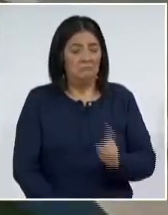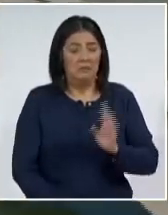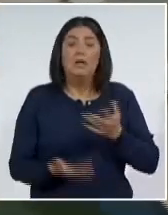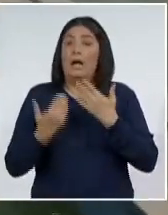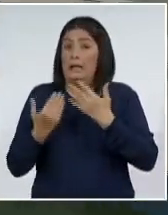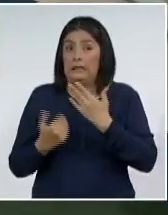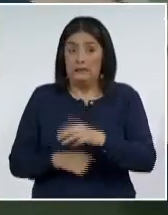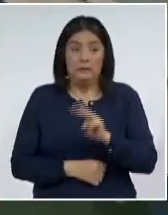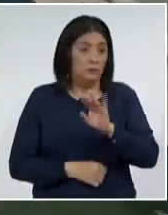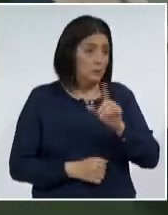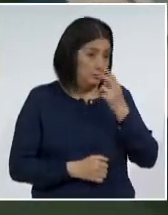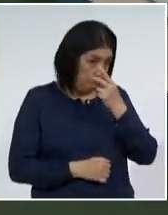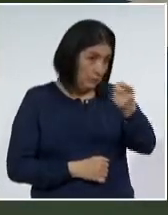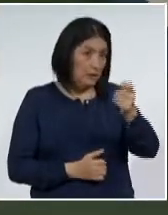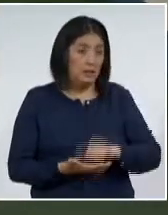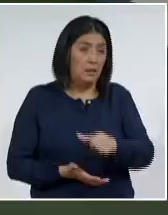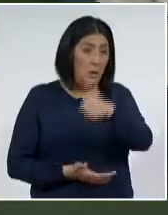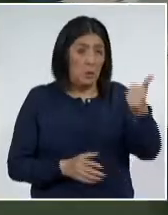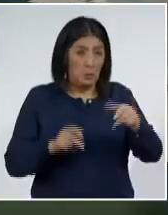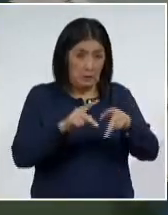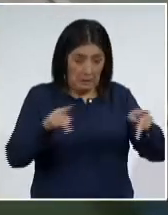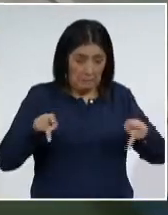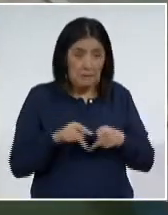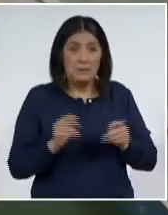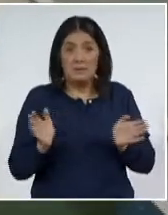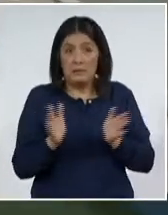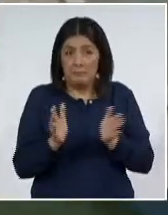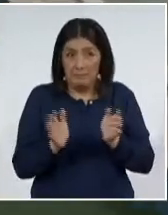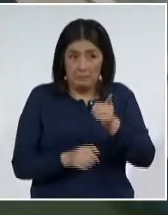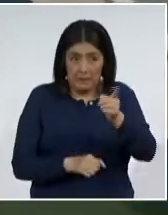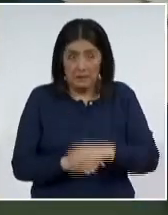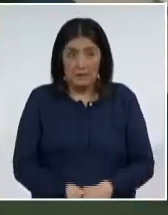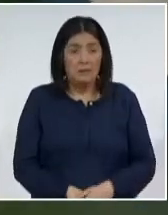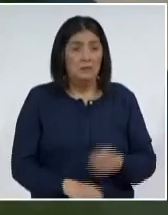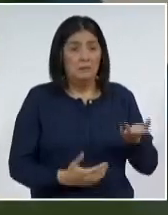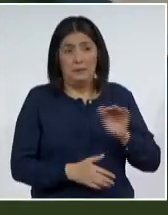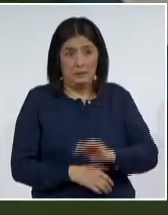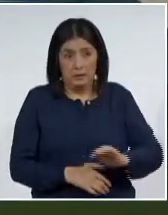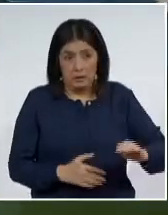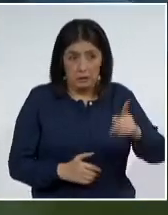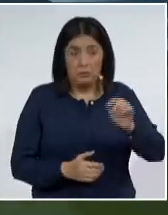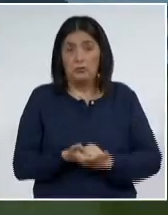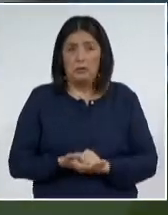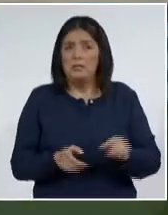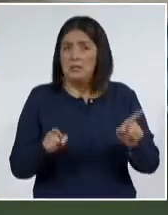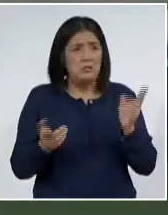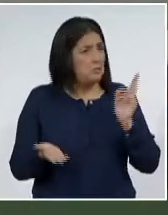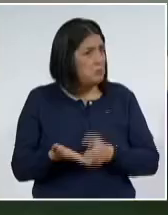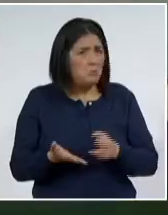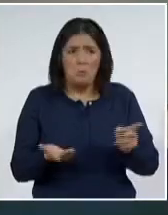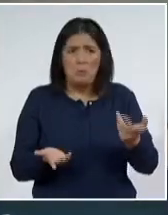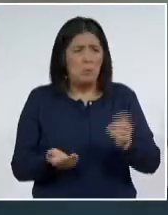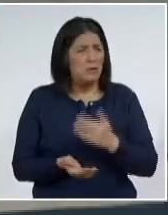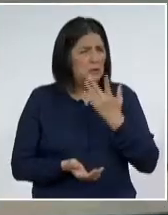muchas gracias, William. Compañeros, miren, hay otra piscina que es una piscina sin duda para menores, es decir, para personas más pequeñas, niñitos, y también está